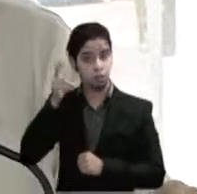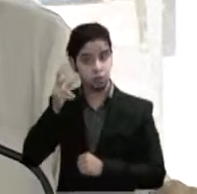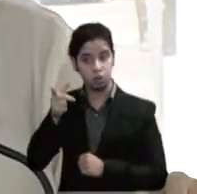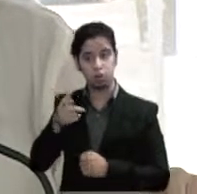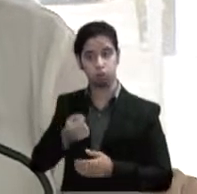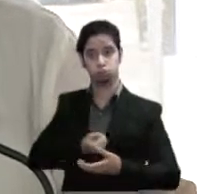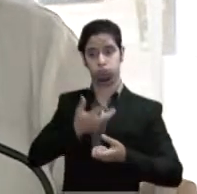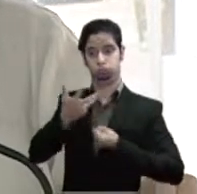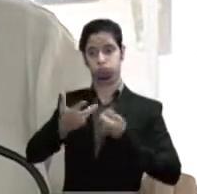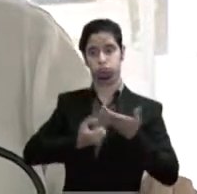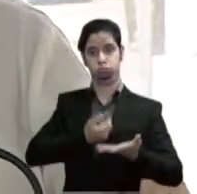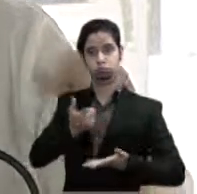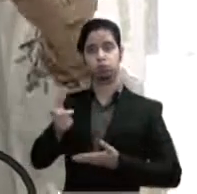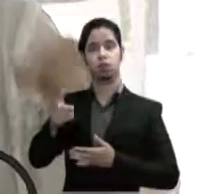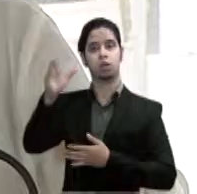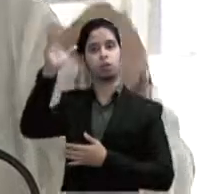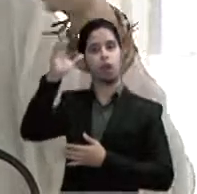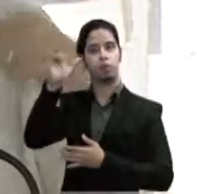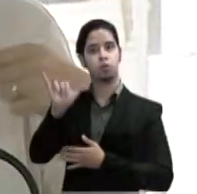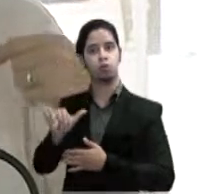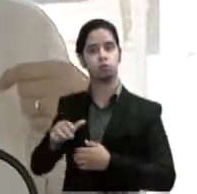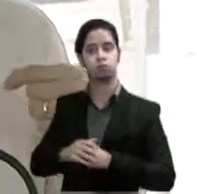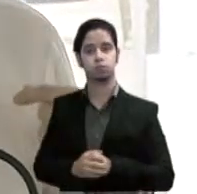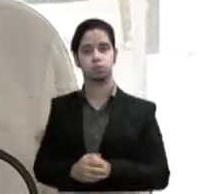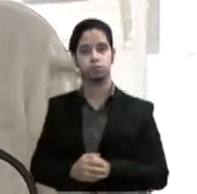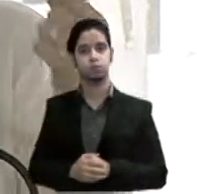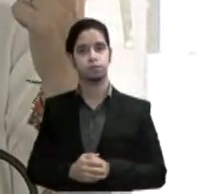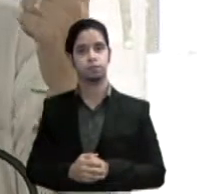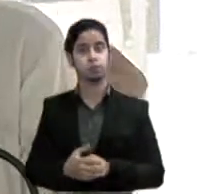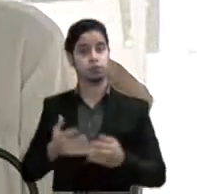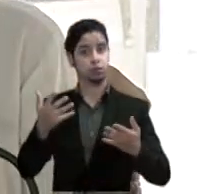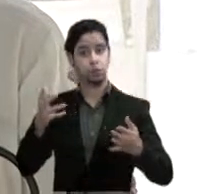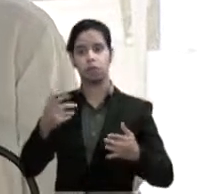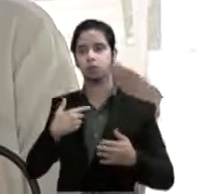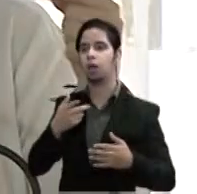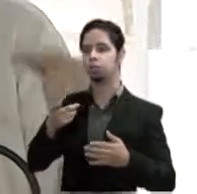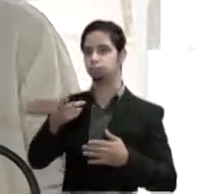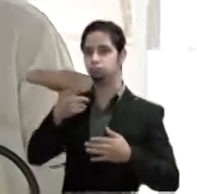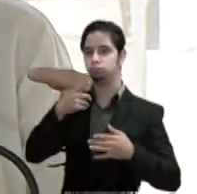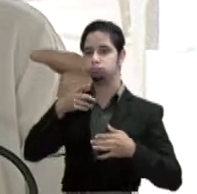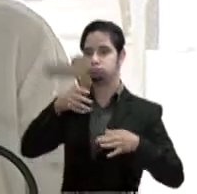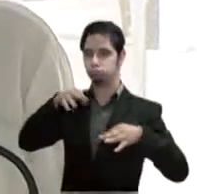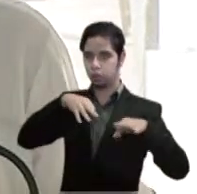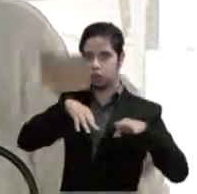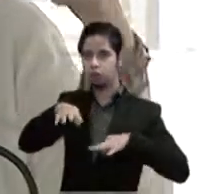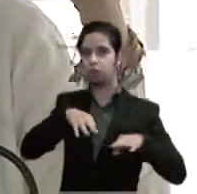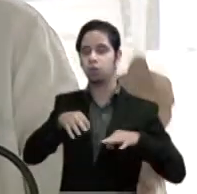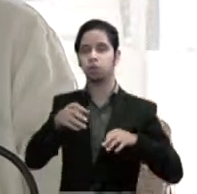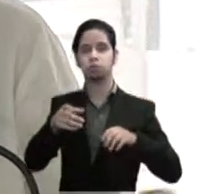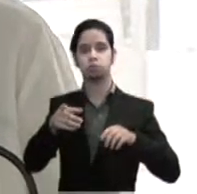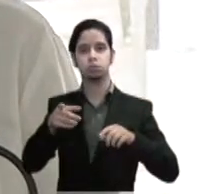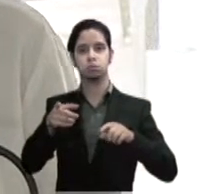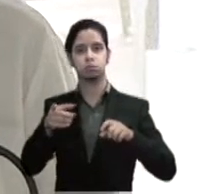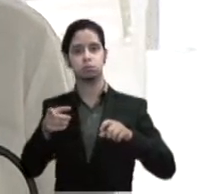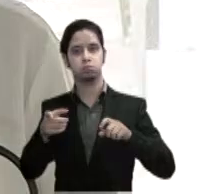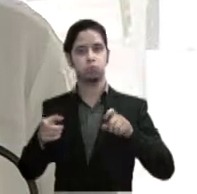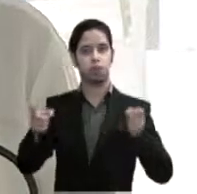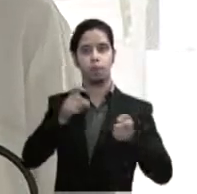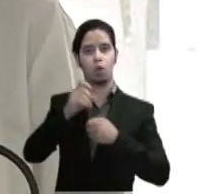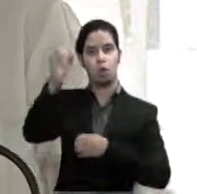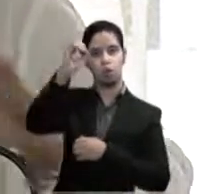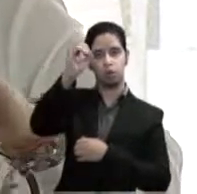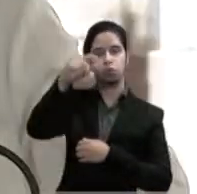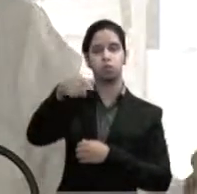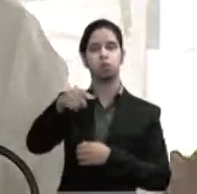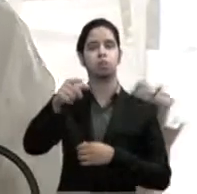quien ha hablado en primera instancia con relación a lo que ella entiende ha sido el cambio de postura del gobernador Alejandro García Padilla